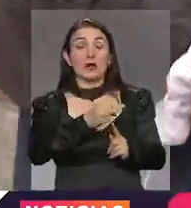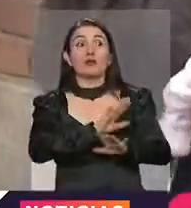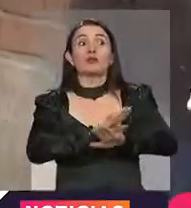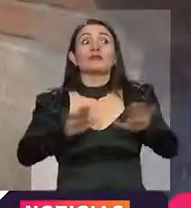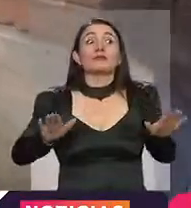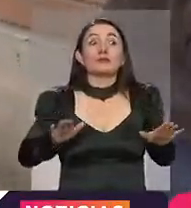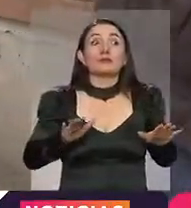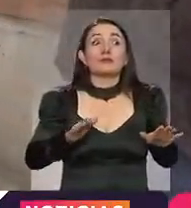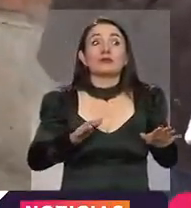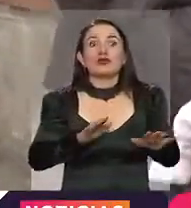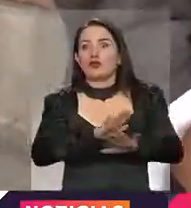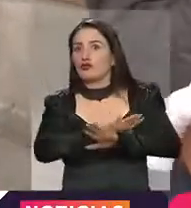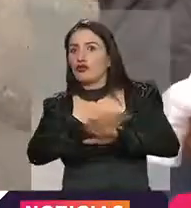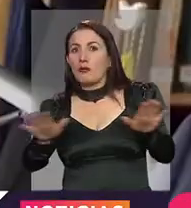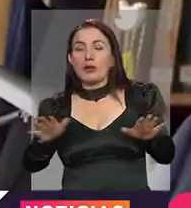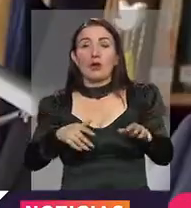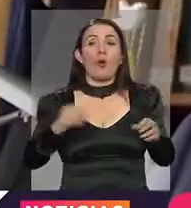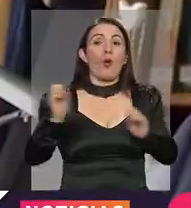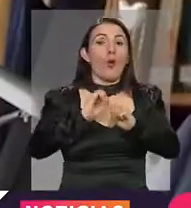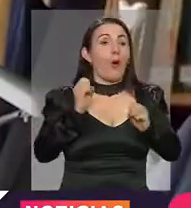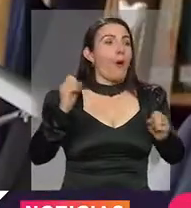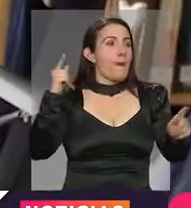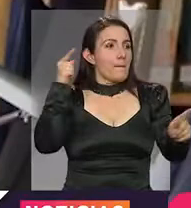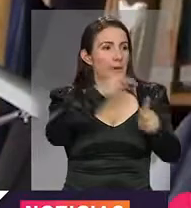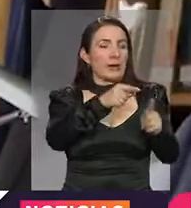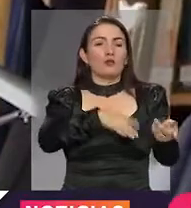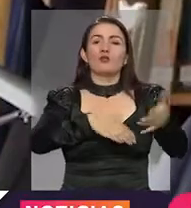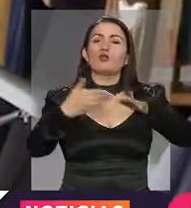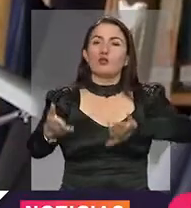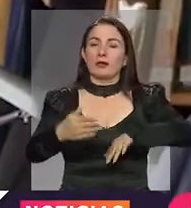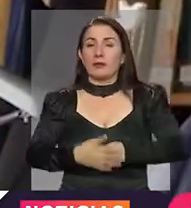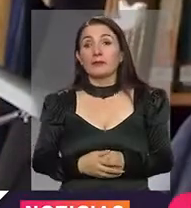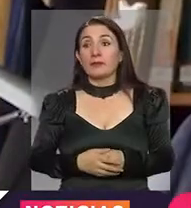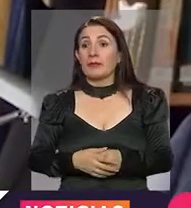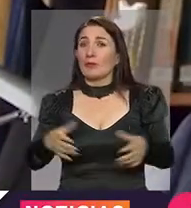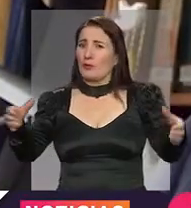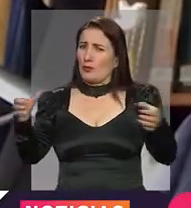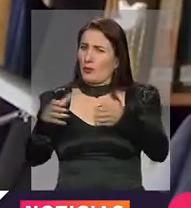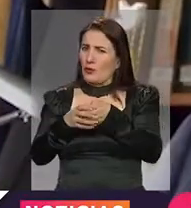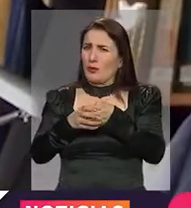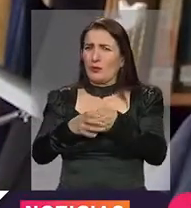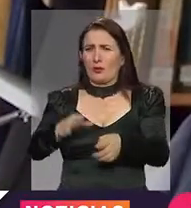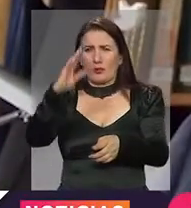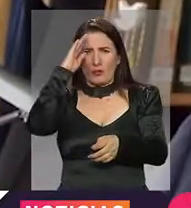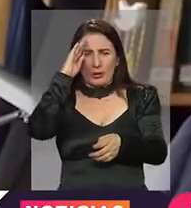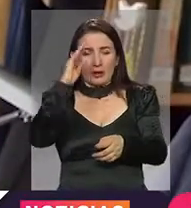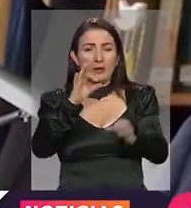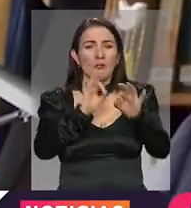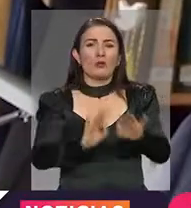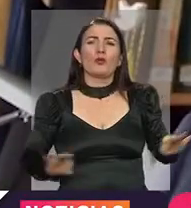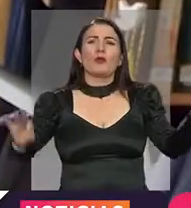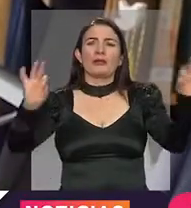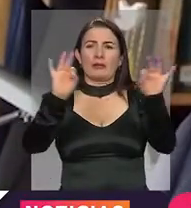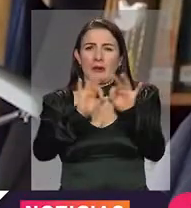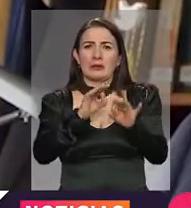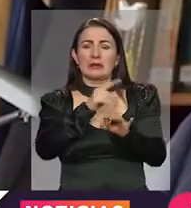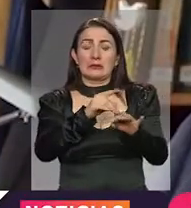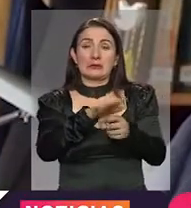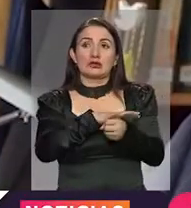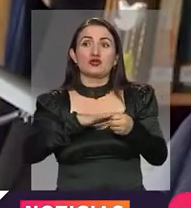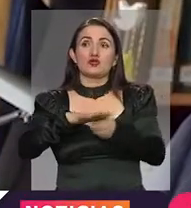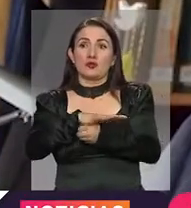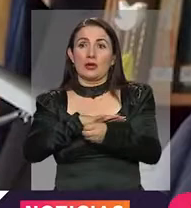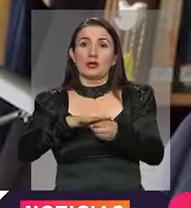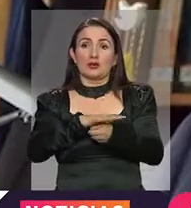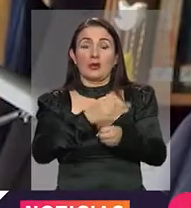opción revocar el fallo. El gobierno, particularmente las fuerzas públicas, deben darle toda la importancia a estas situaciones, a